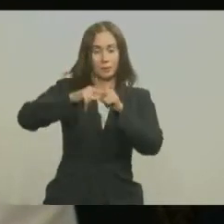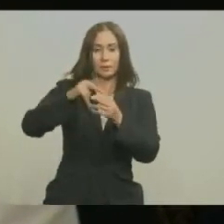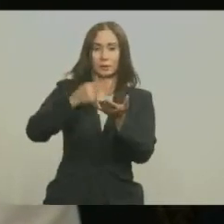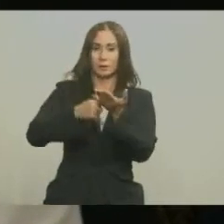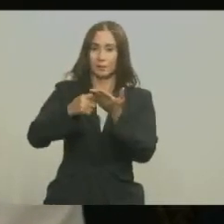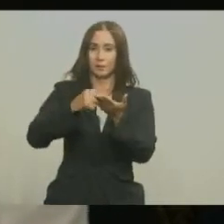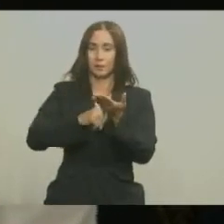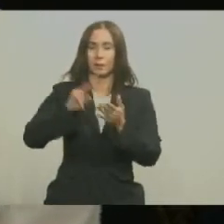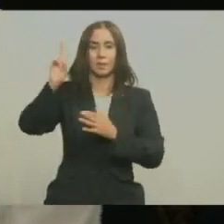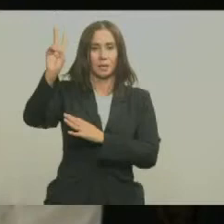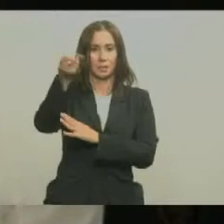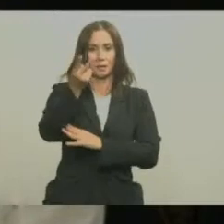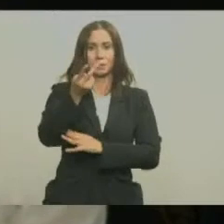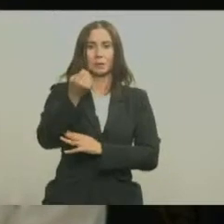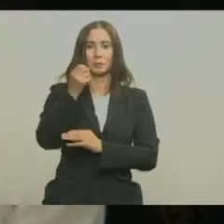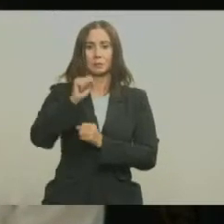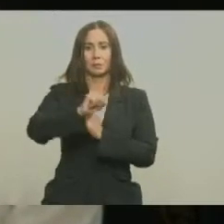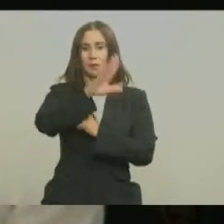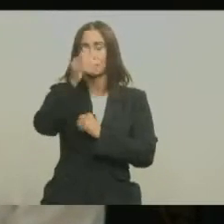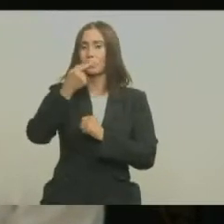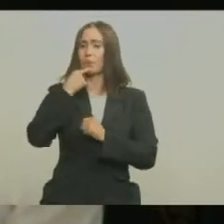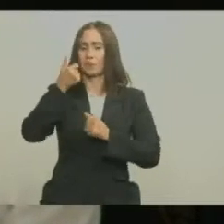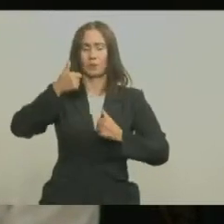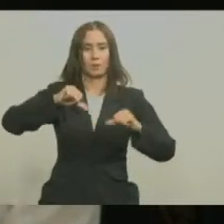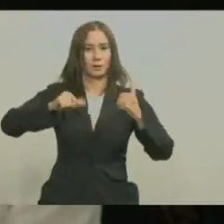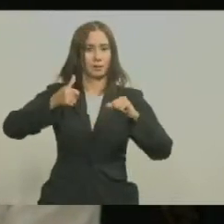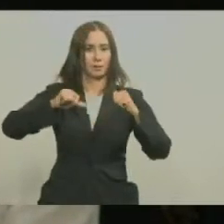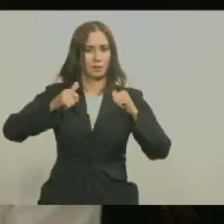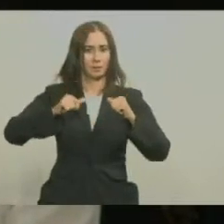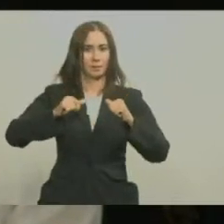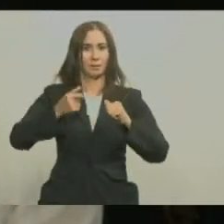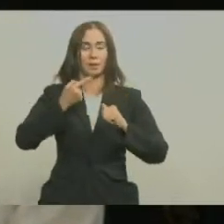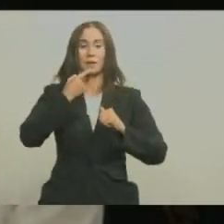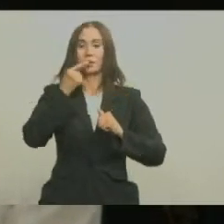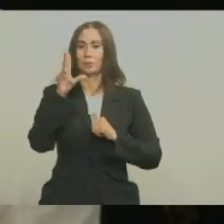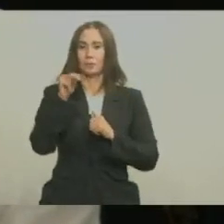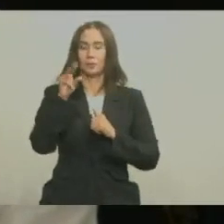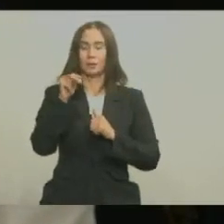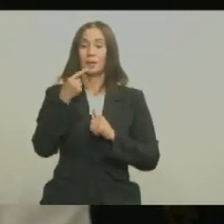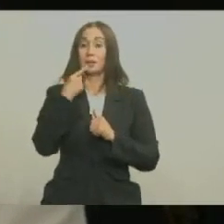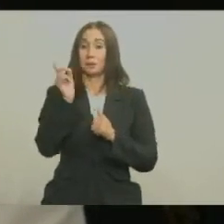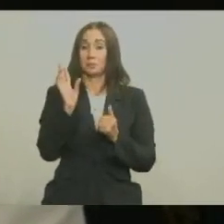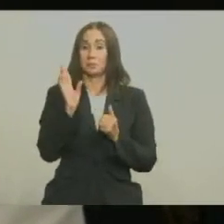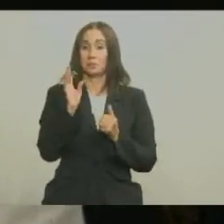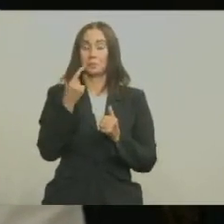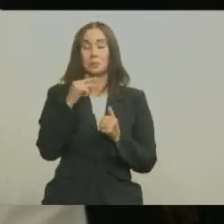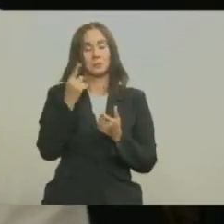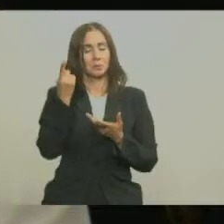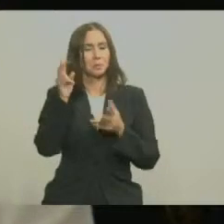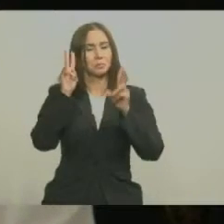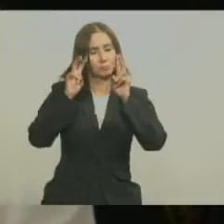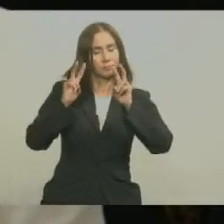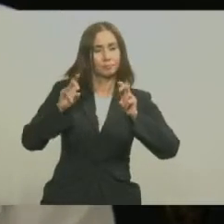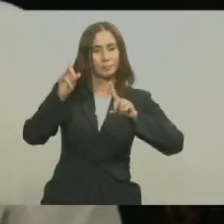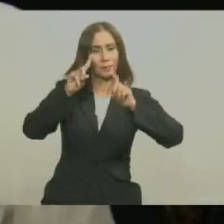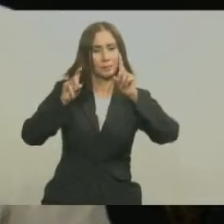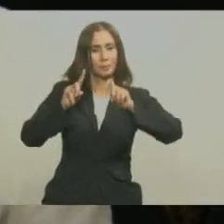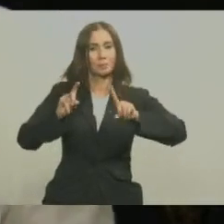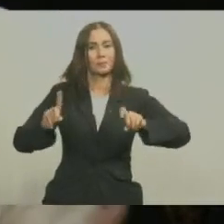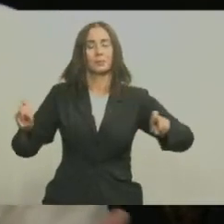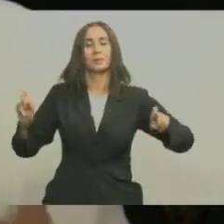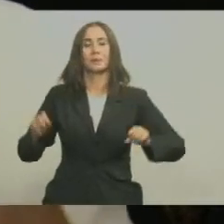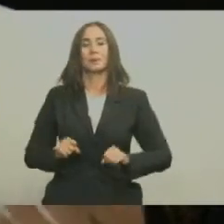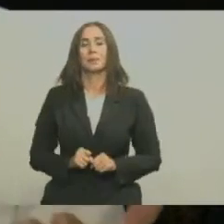aclaró que él no dijo que era en Argentina, sino que eran diplomáticos, por cierto. Así que también